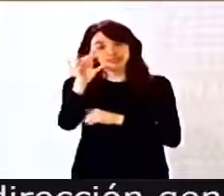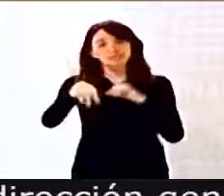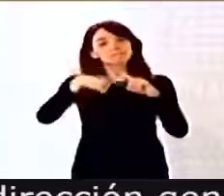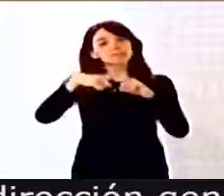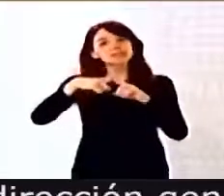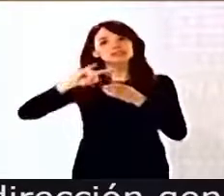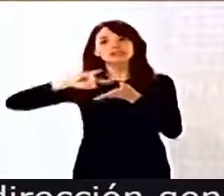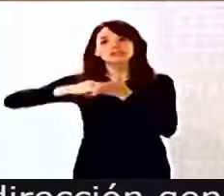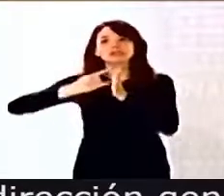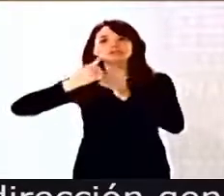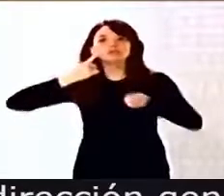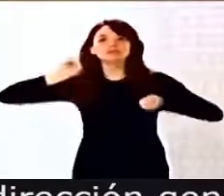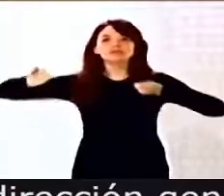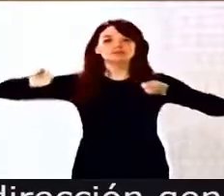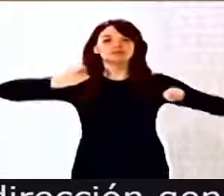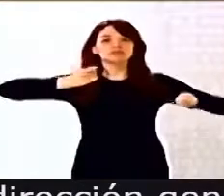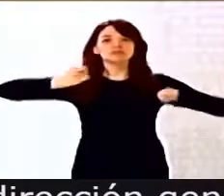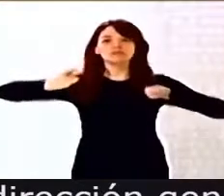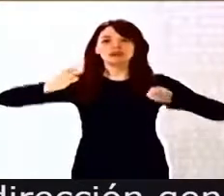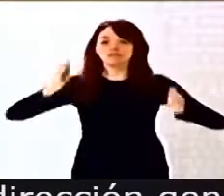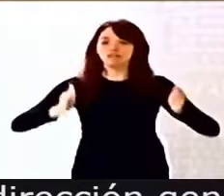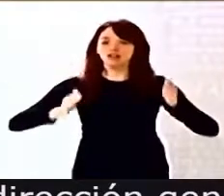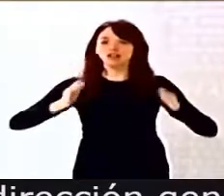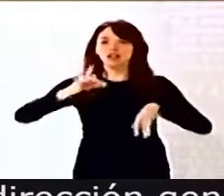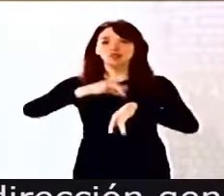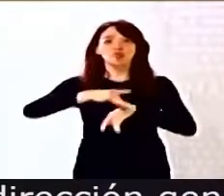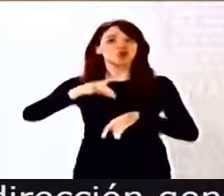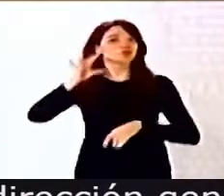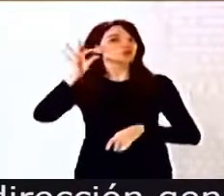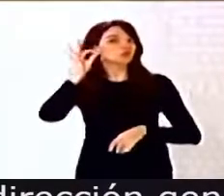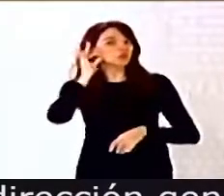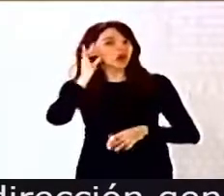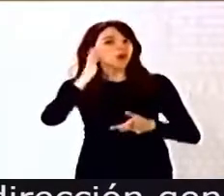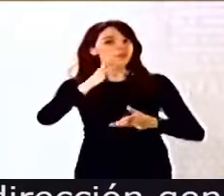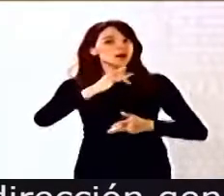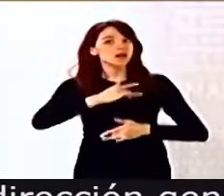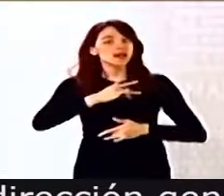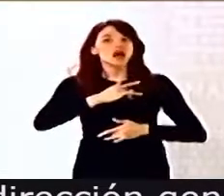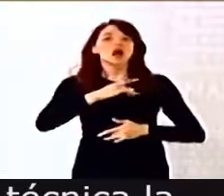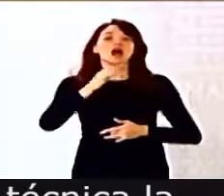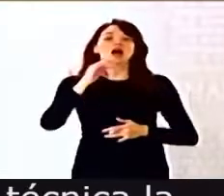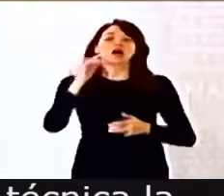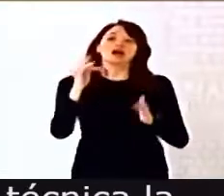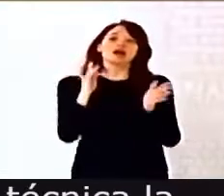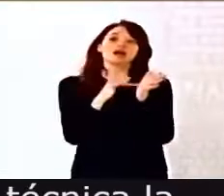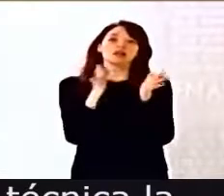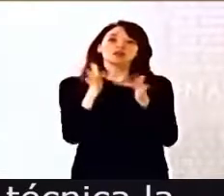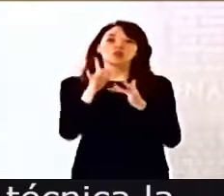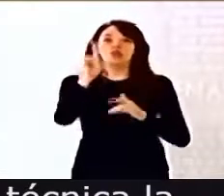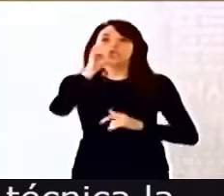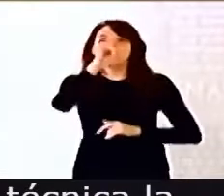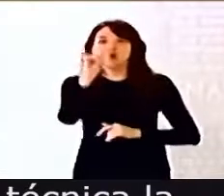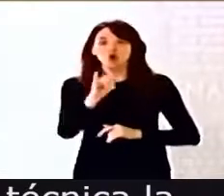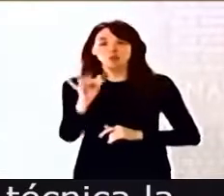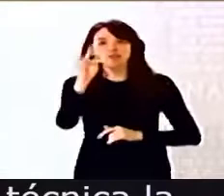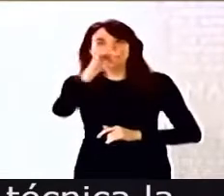coordinadora técnica de esta fase de desescalada, la doctora María Jesús López Fernández.